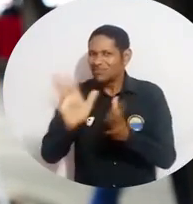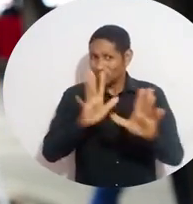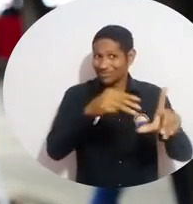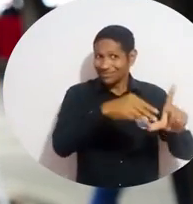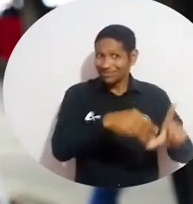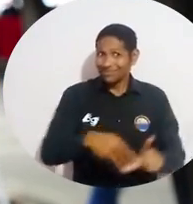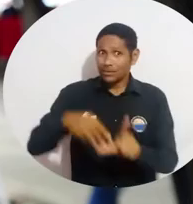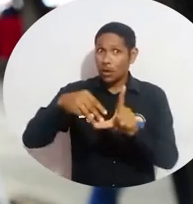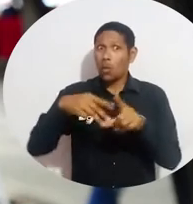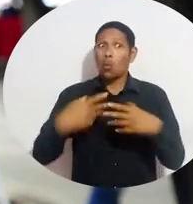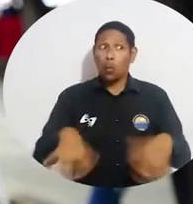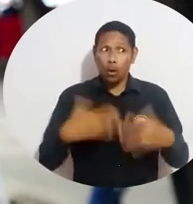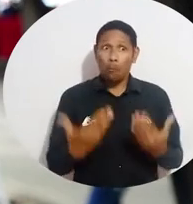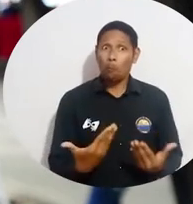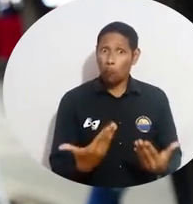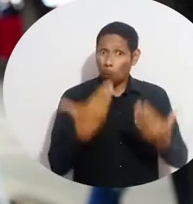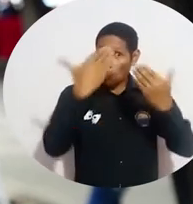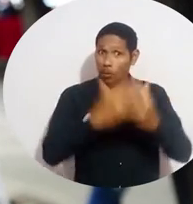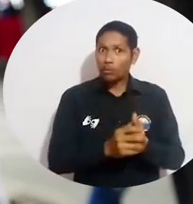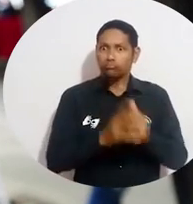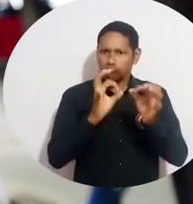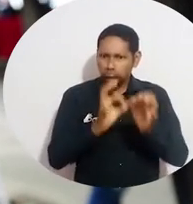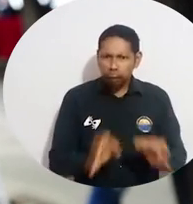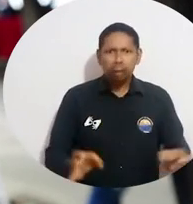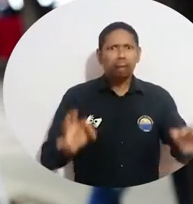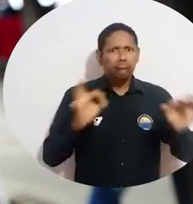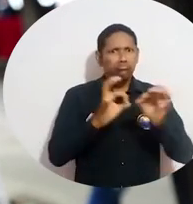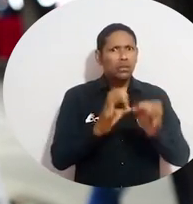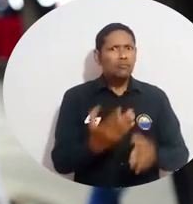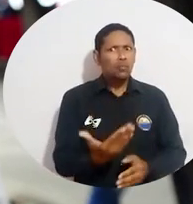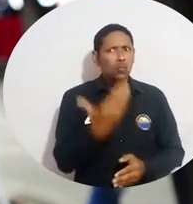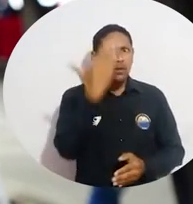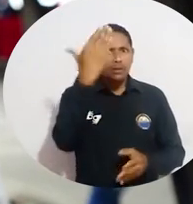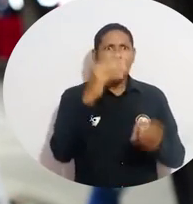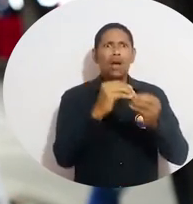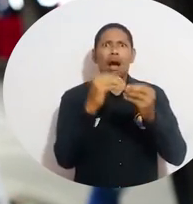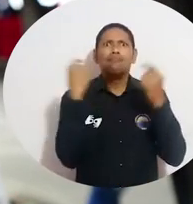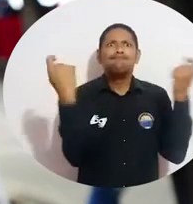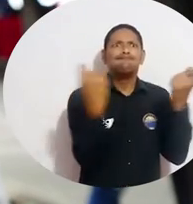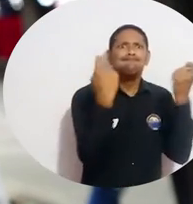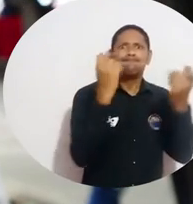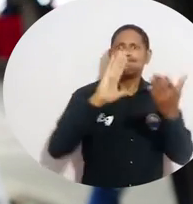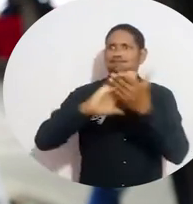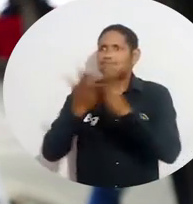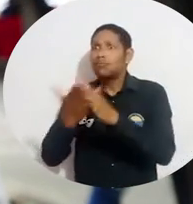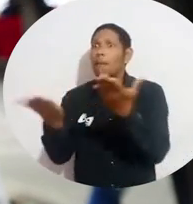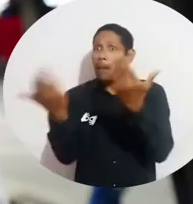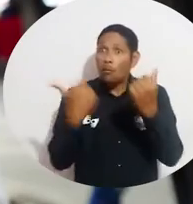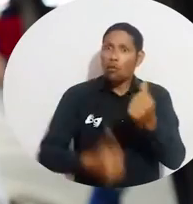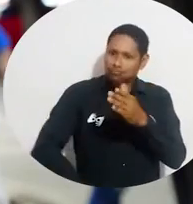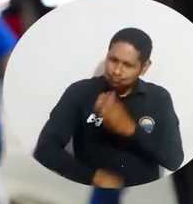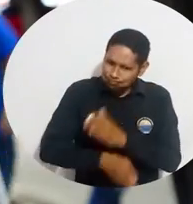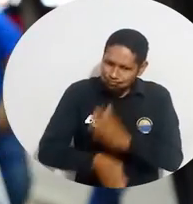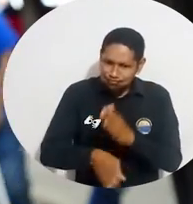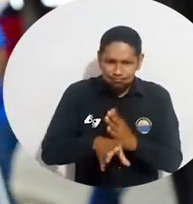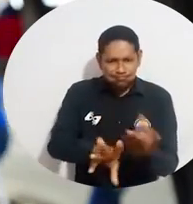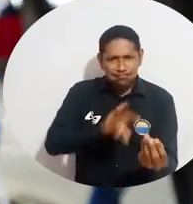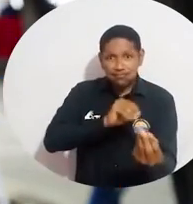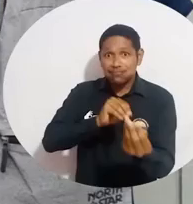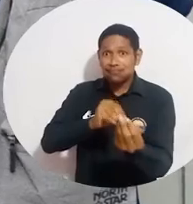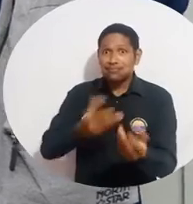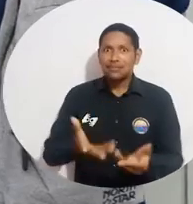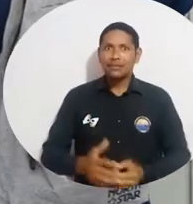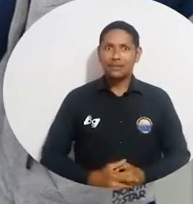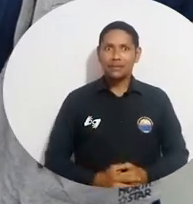y pues me parece muy bien que traten de llamar más a la comunidad, seguir estudiando, seguir